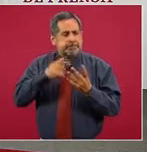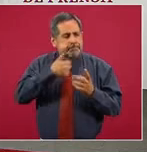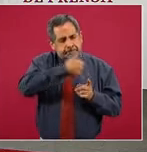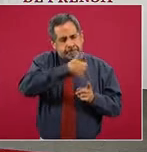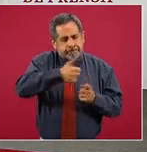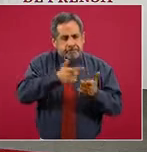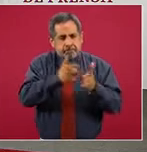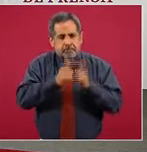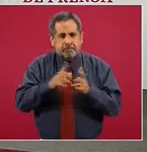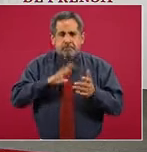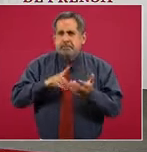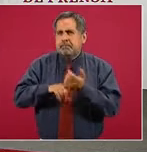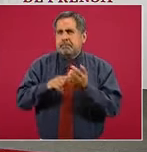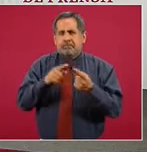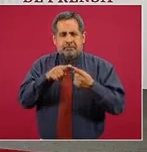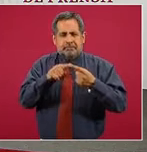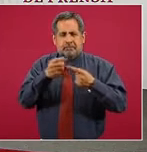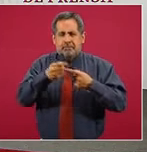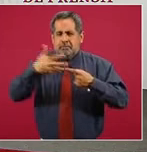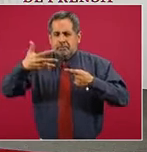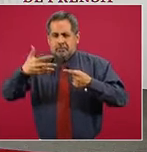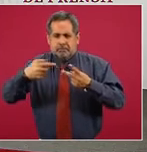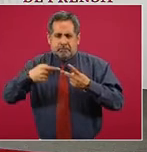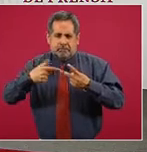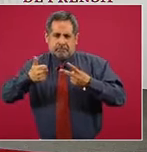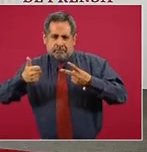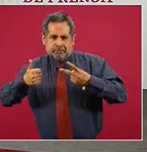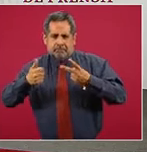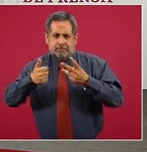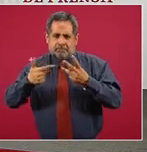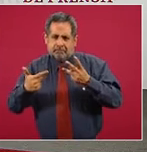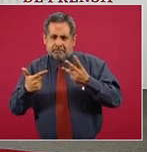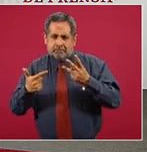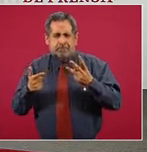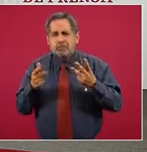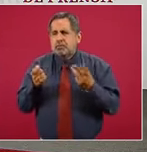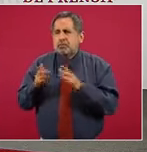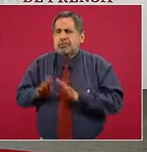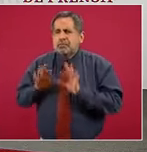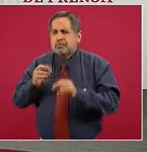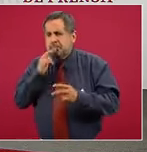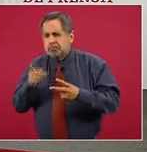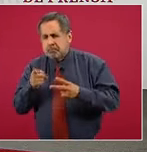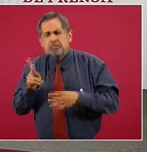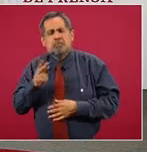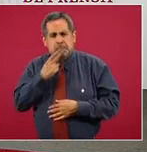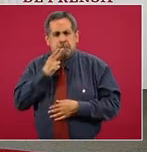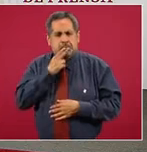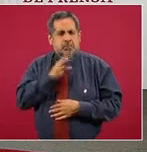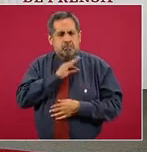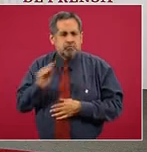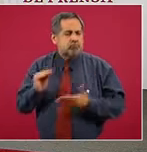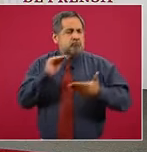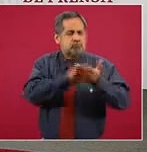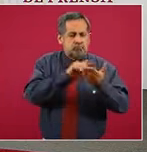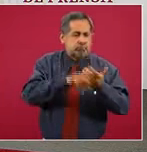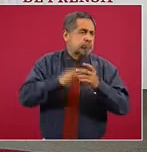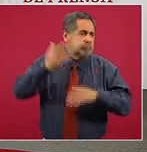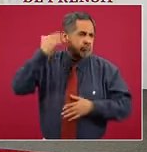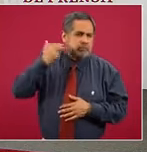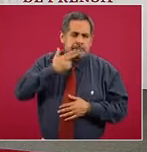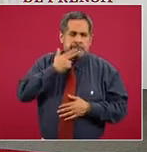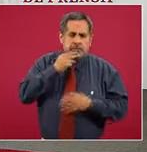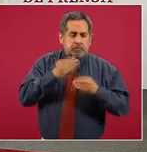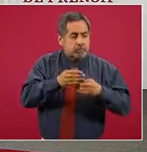los grupos hay 5, 6, 7 opciones que tal vez no son las óptimas, pero que se pueden utilizar y que antes se utilizaban mucho, tal